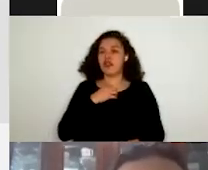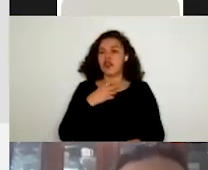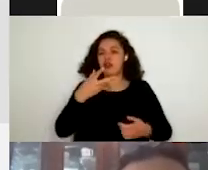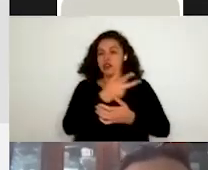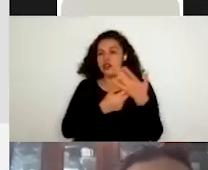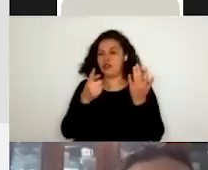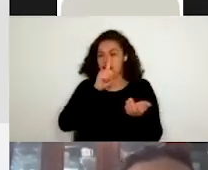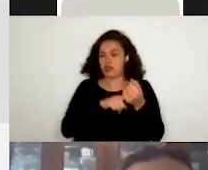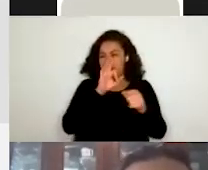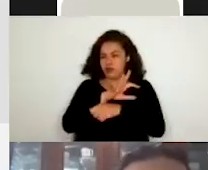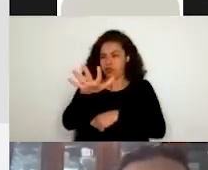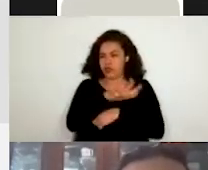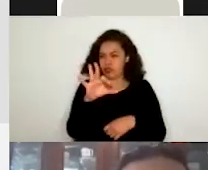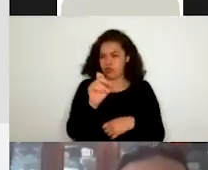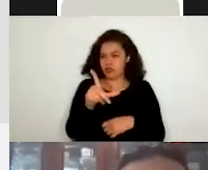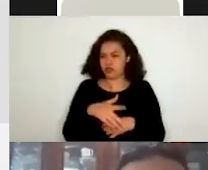protección civil.